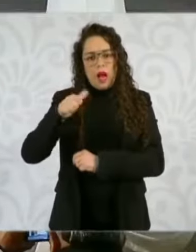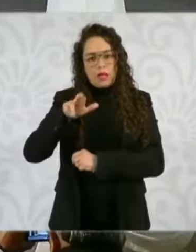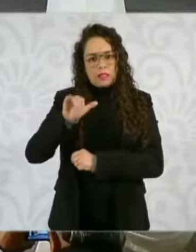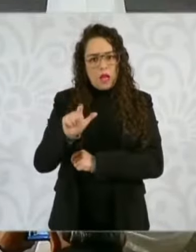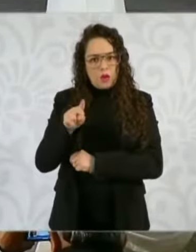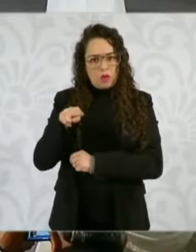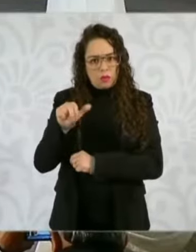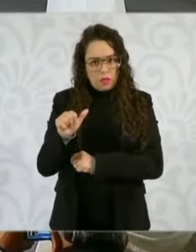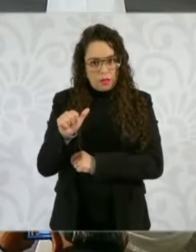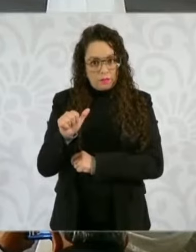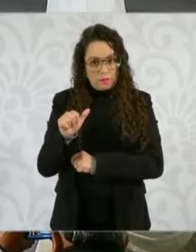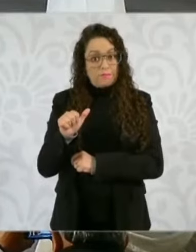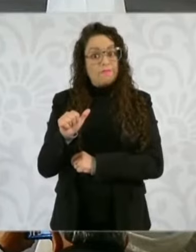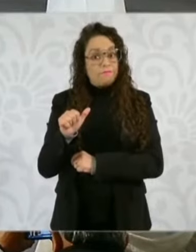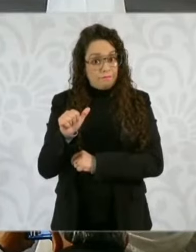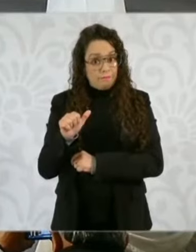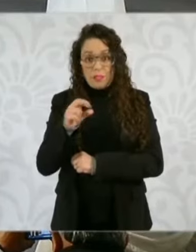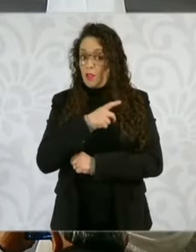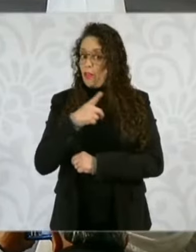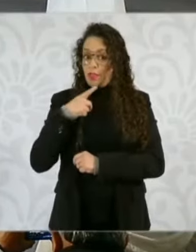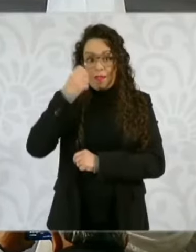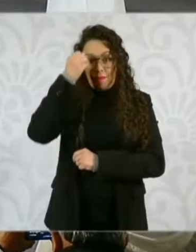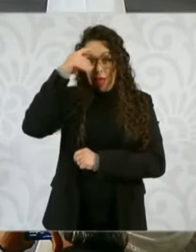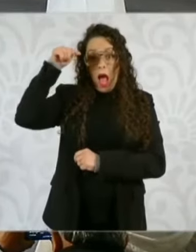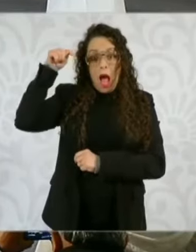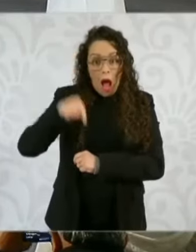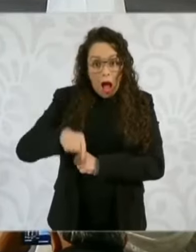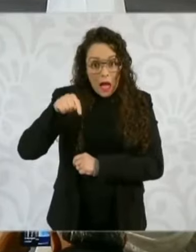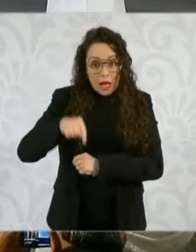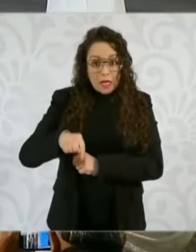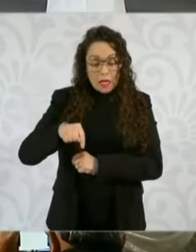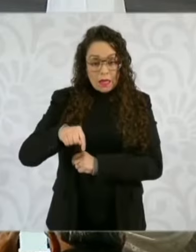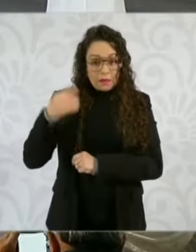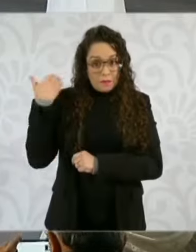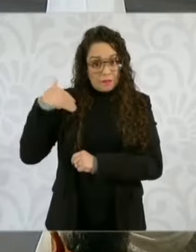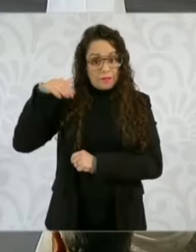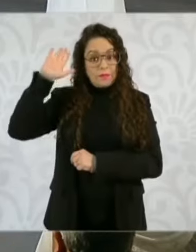No se nos olvide tampoco que aquí el presidente López Obrador, todavía